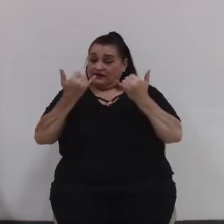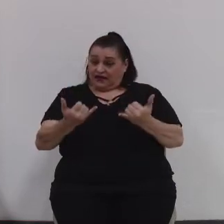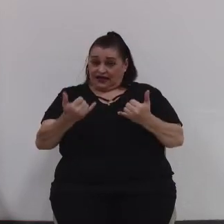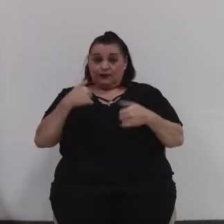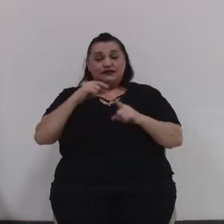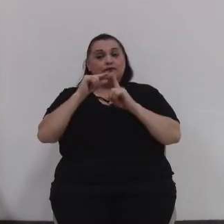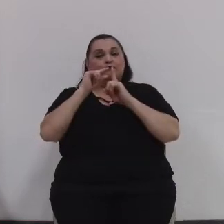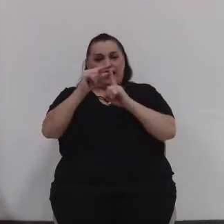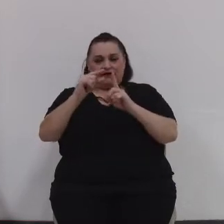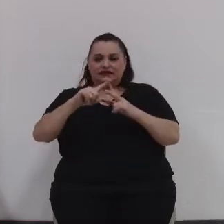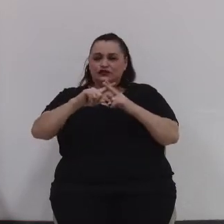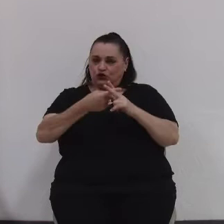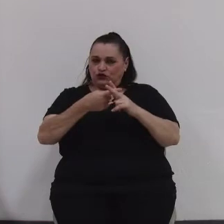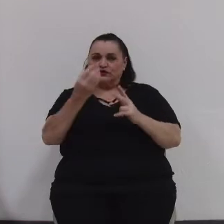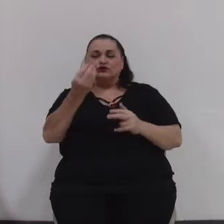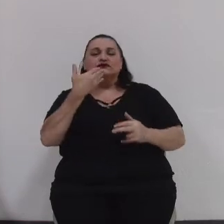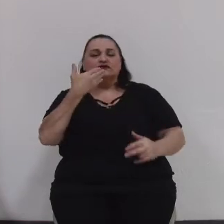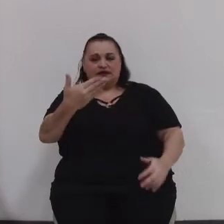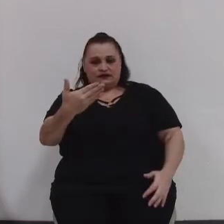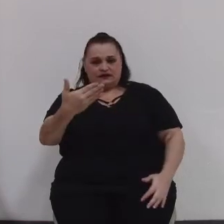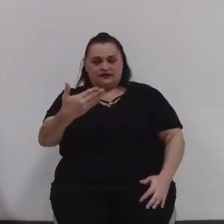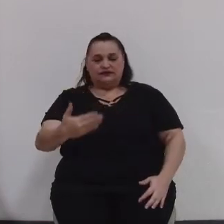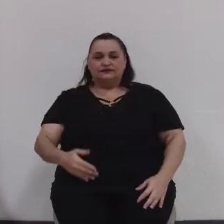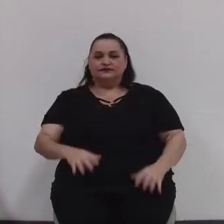palabras introductorias. Muchísimas gracias.